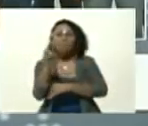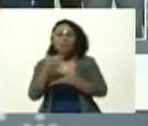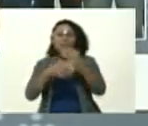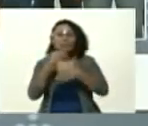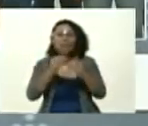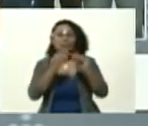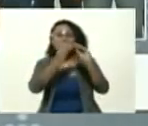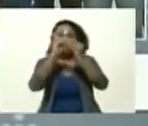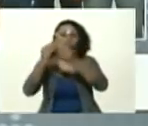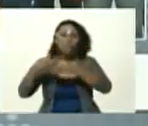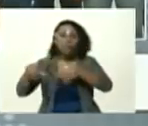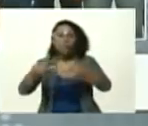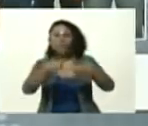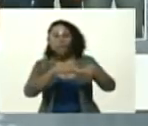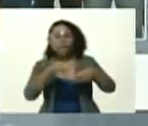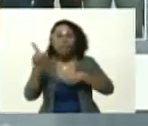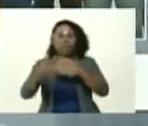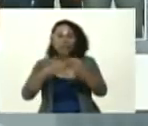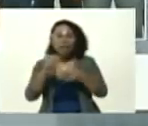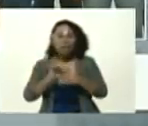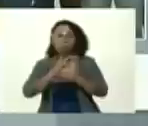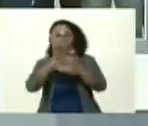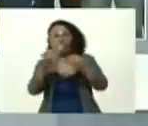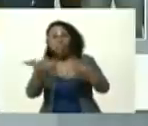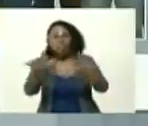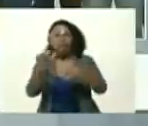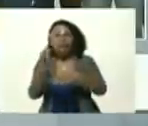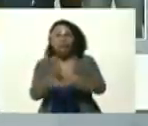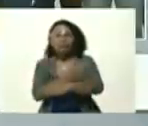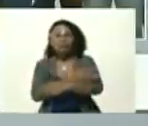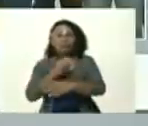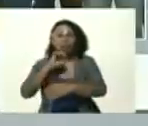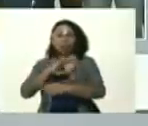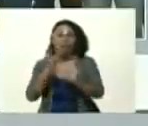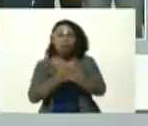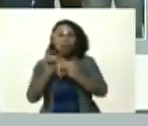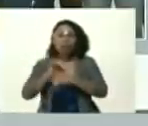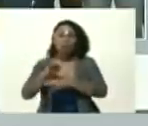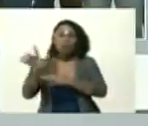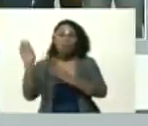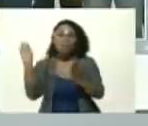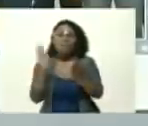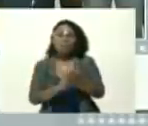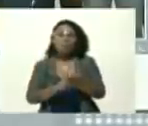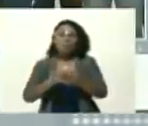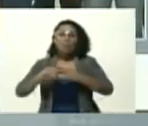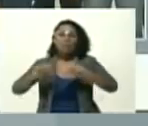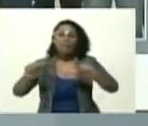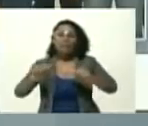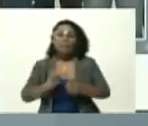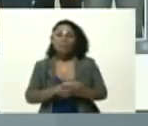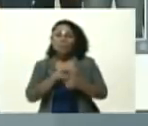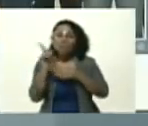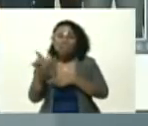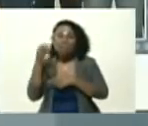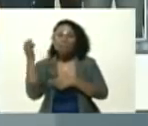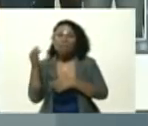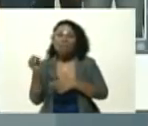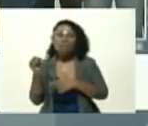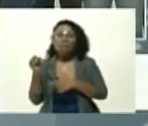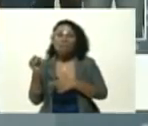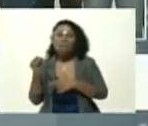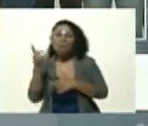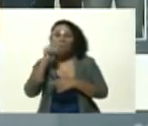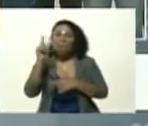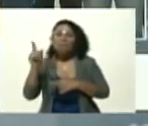poblaran las zonas por donde hubo los deslaves anteriores, que habían dejado marcado el terreno. Esa es la verdad. Pérez Jiménez